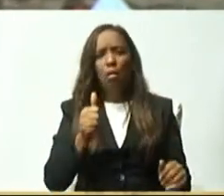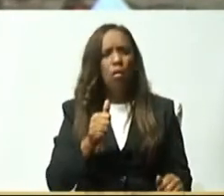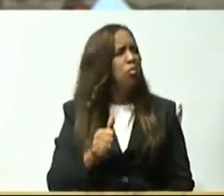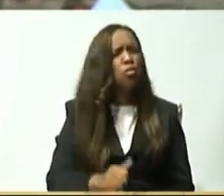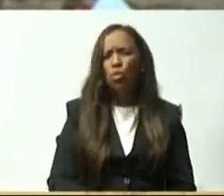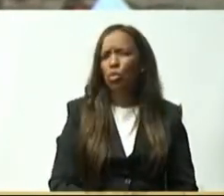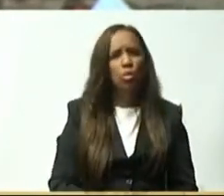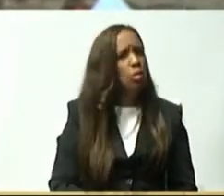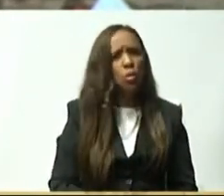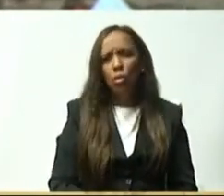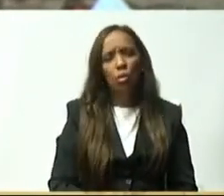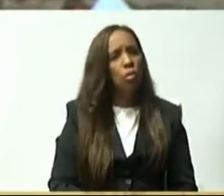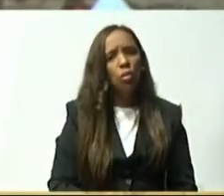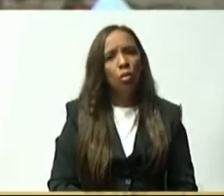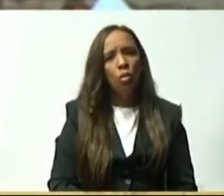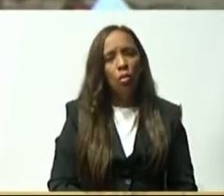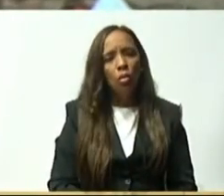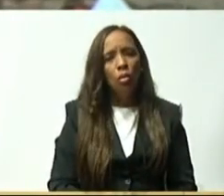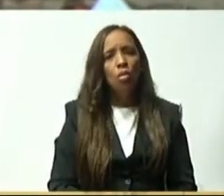mujeres trabajadores.